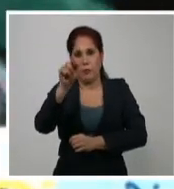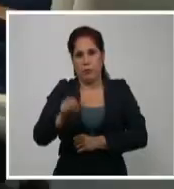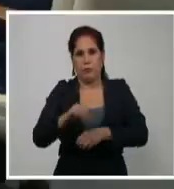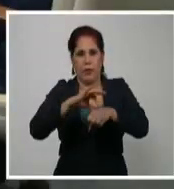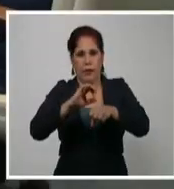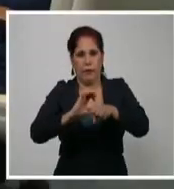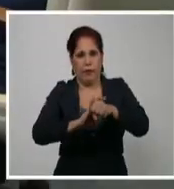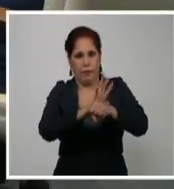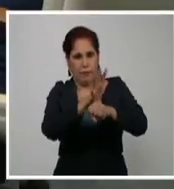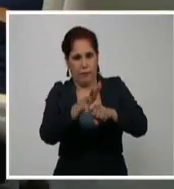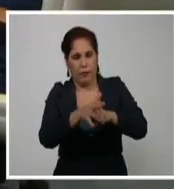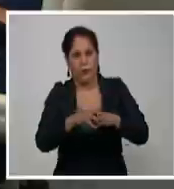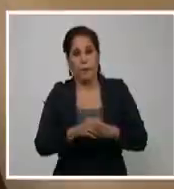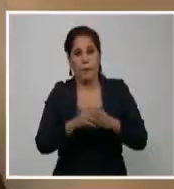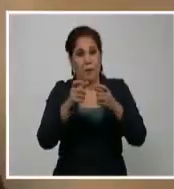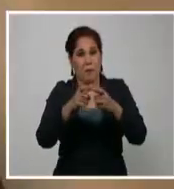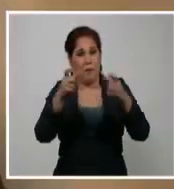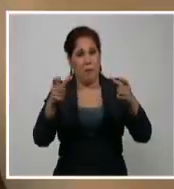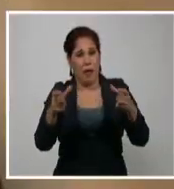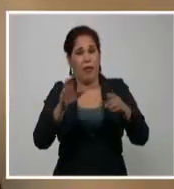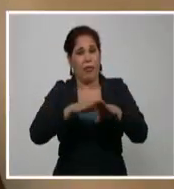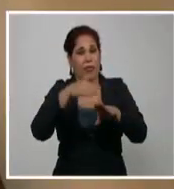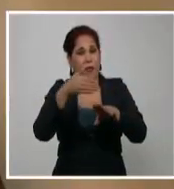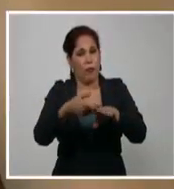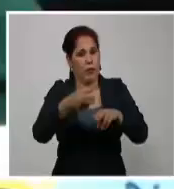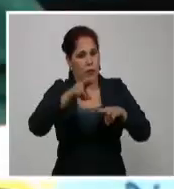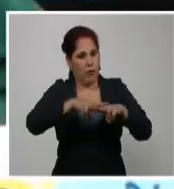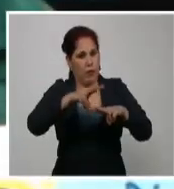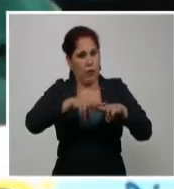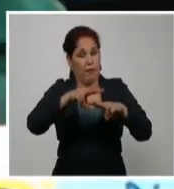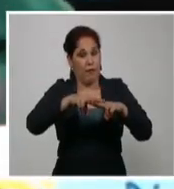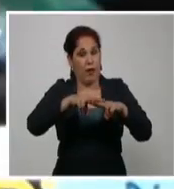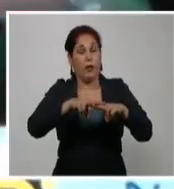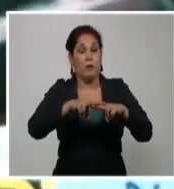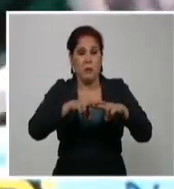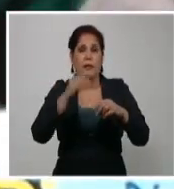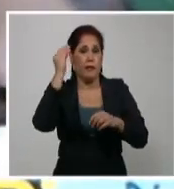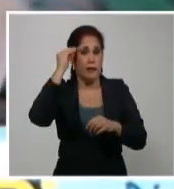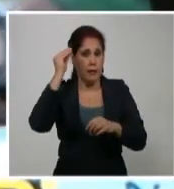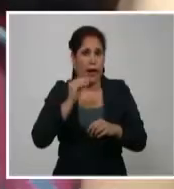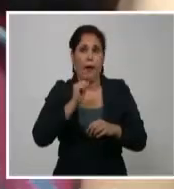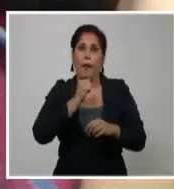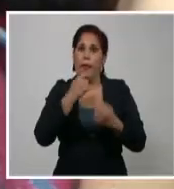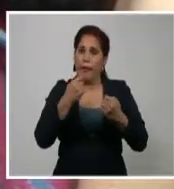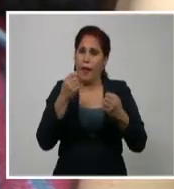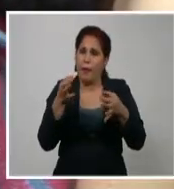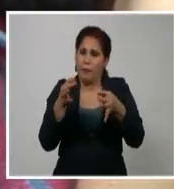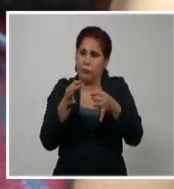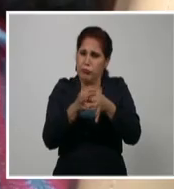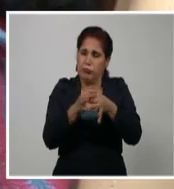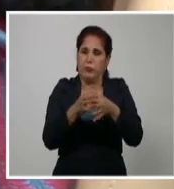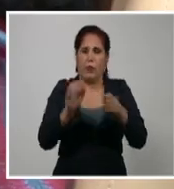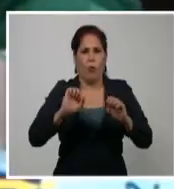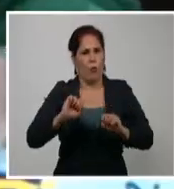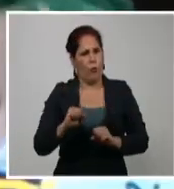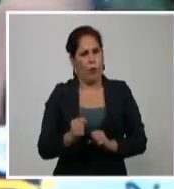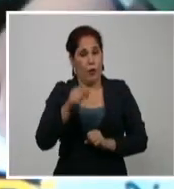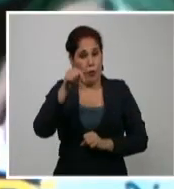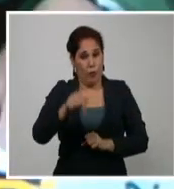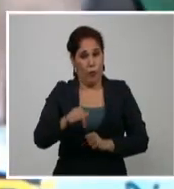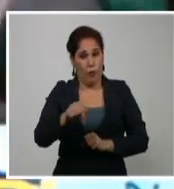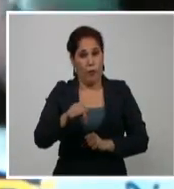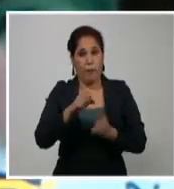en la jornada, la mayor cifra después de La Habana, y ratificaron su tendencia ascendente en los contagios. En el día de hoy se